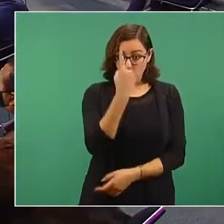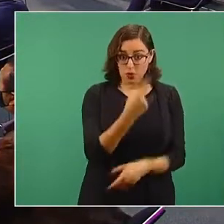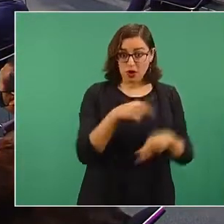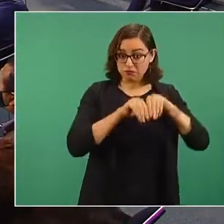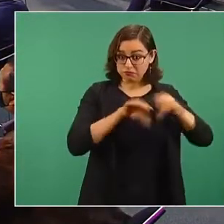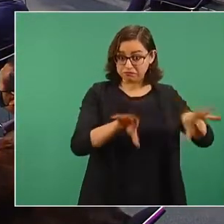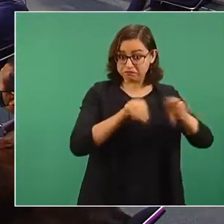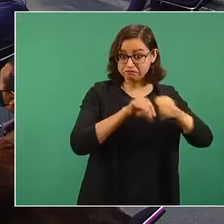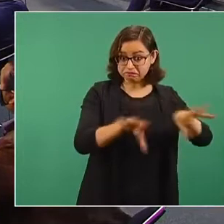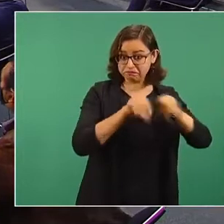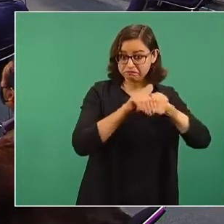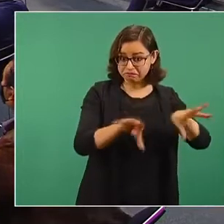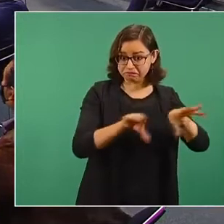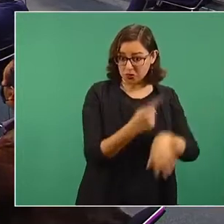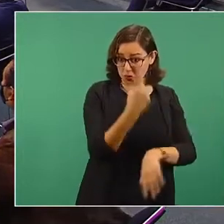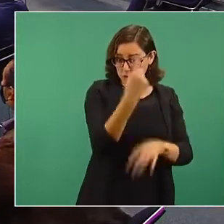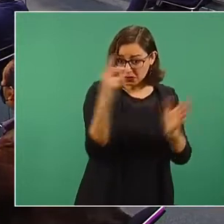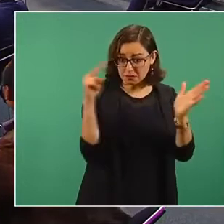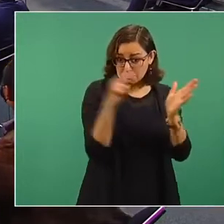mire,